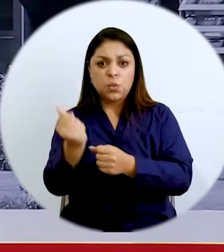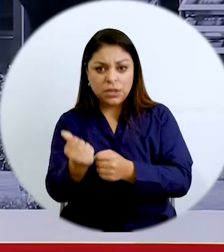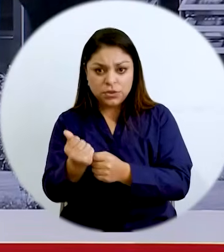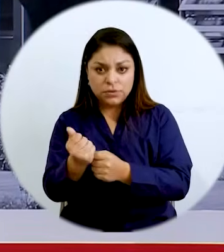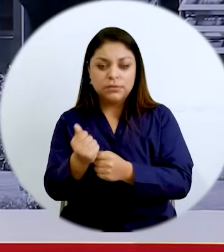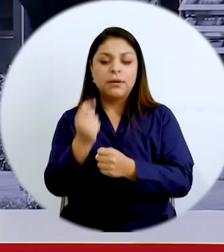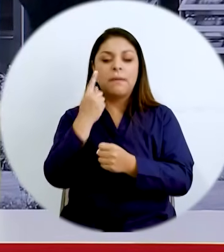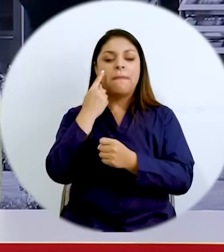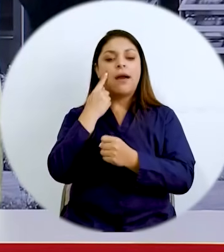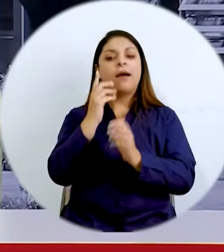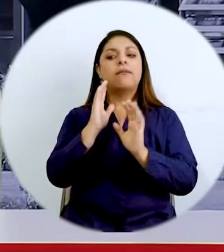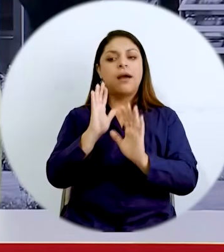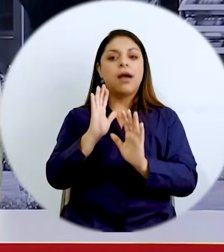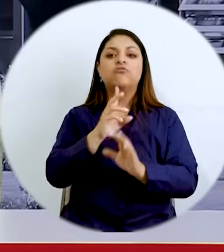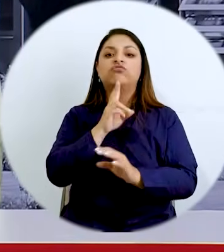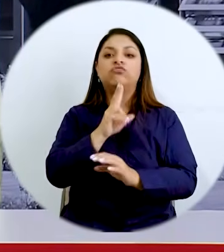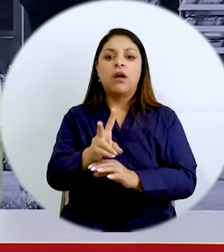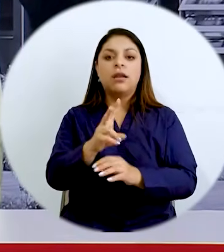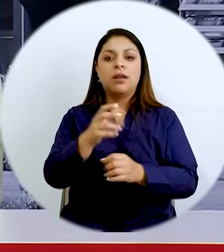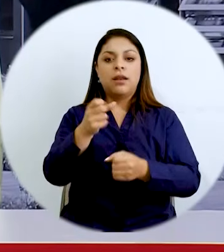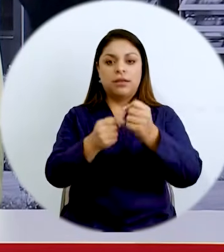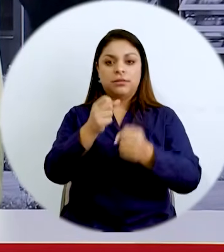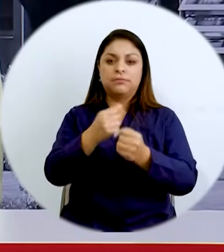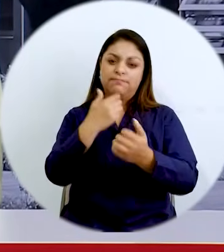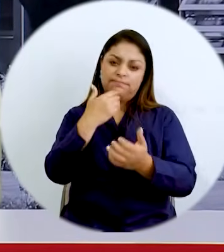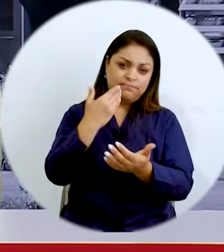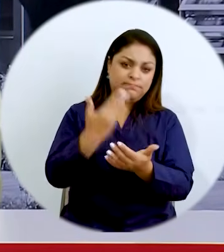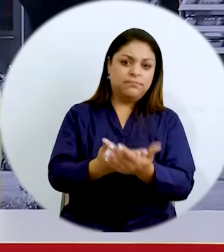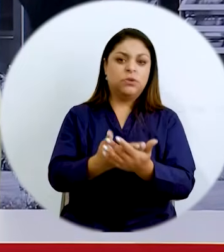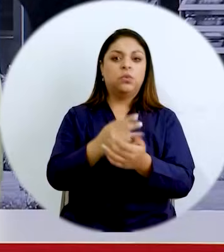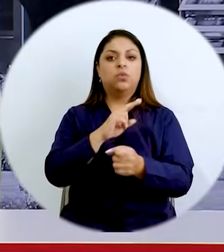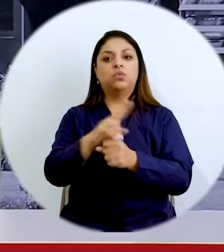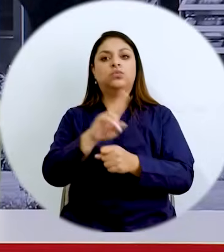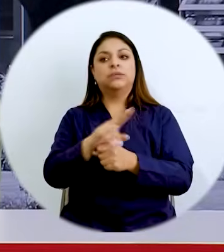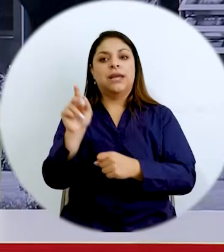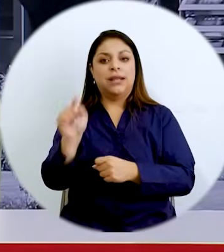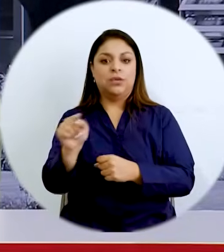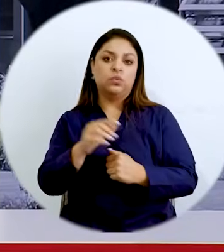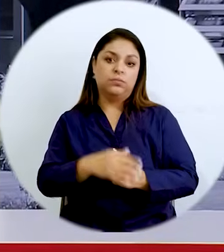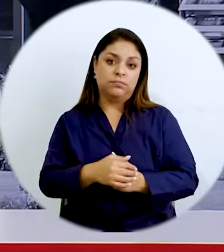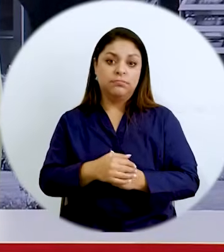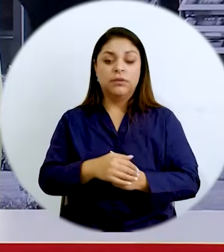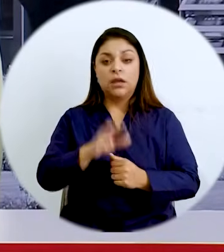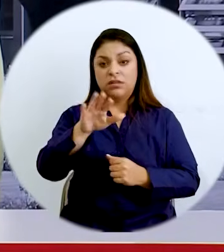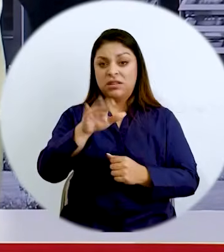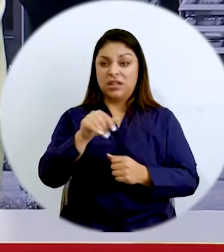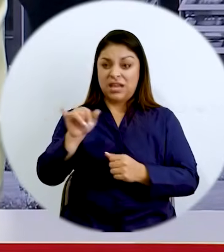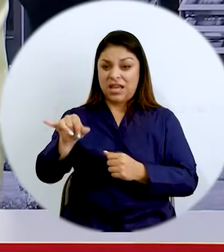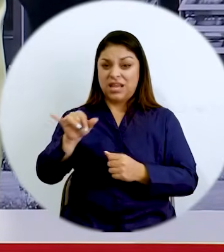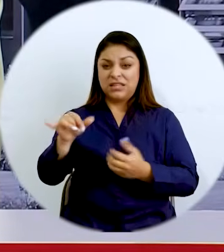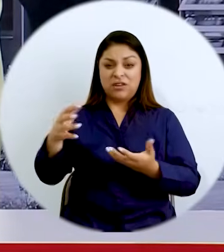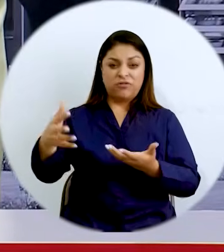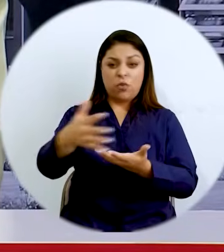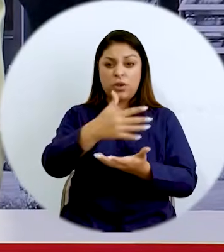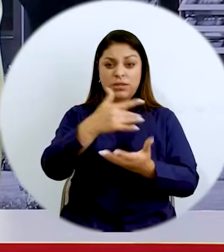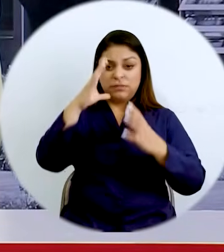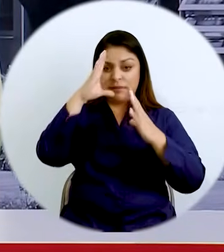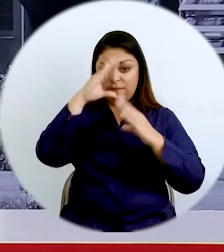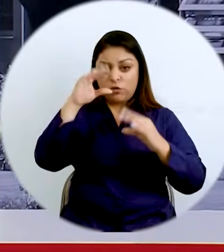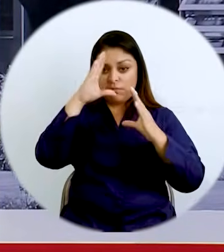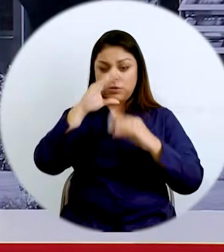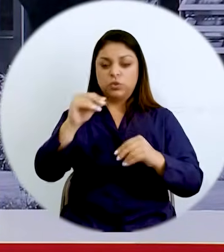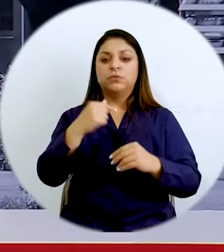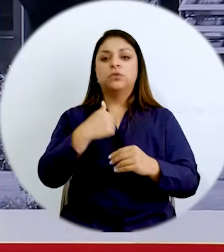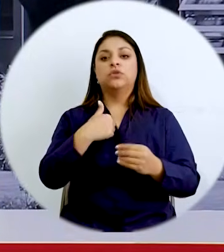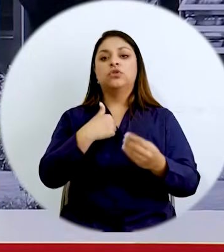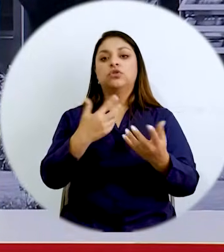que debe estar produciendo para que realmente la lactancia sea eficiente y utilizar eso. Quizás a propósito de esto, la recolección